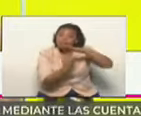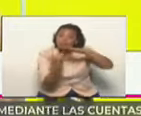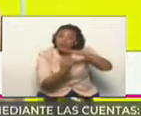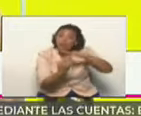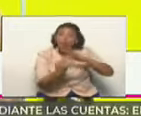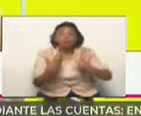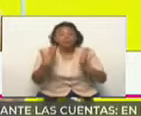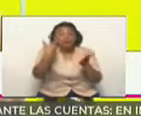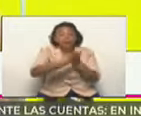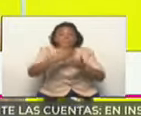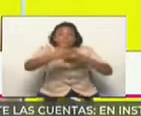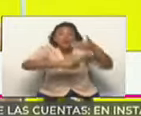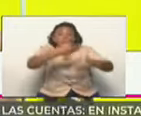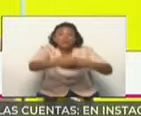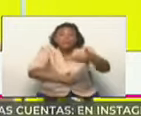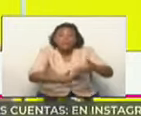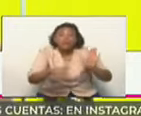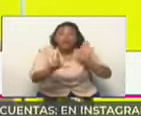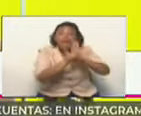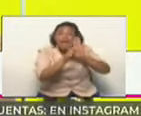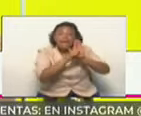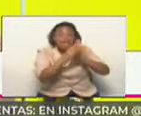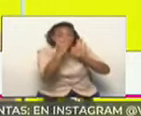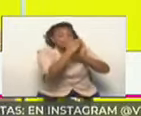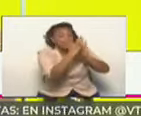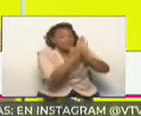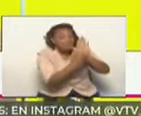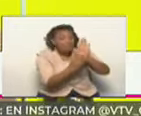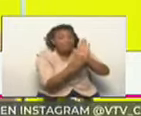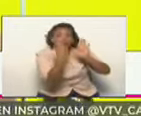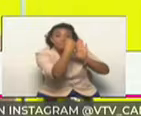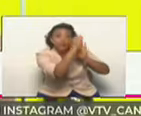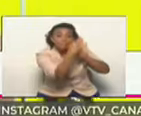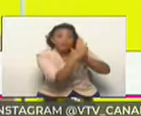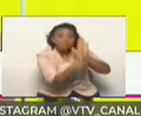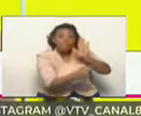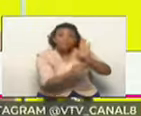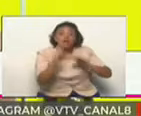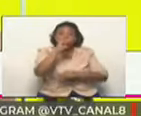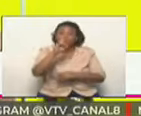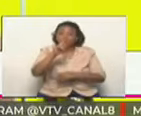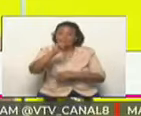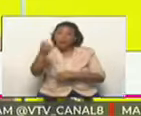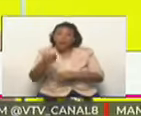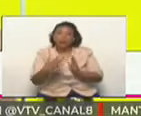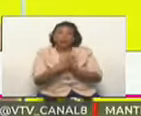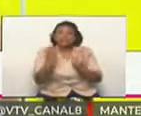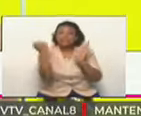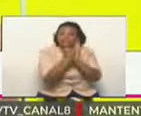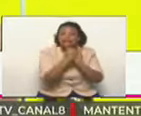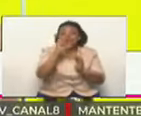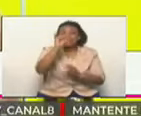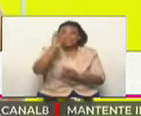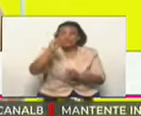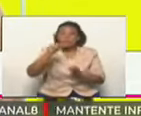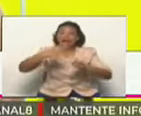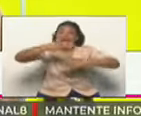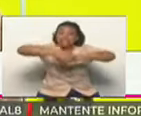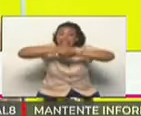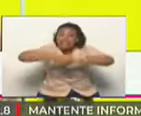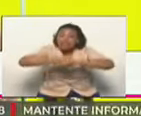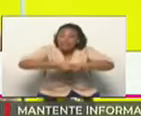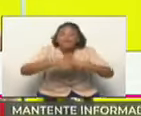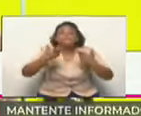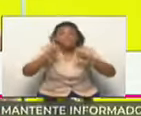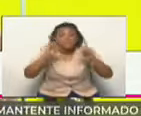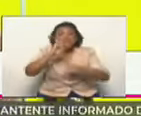que ver con el proceso productivo, INSAI, INN, SUNAGRO, SENCAMER, CENIAT, que han